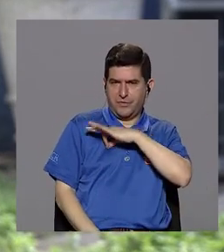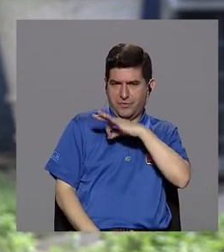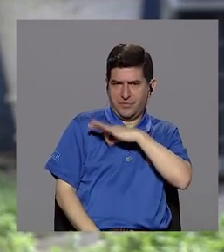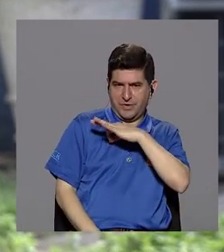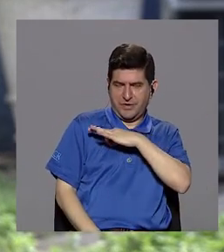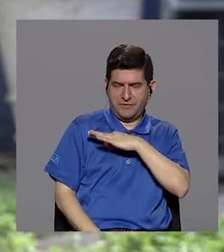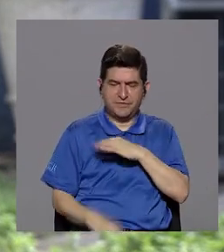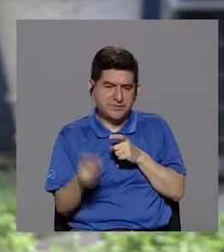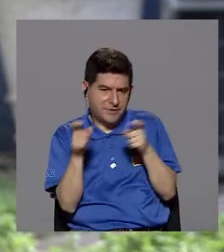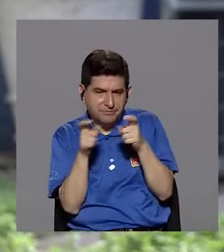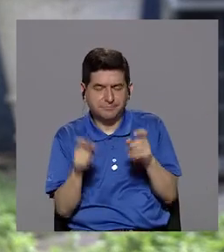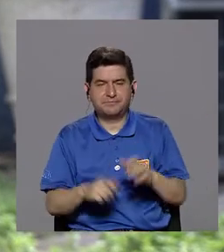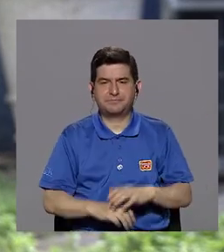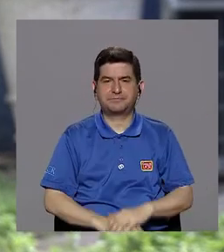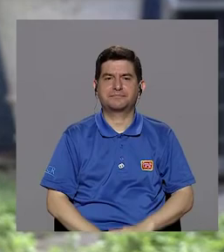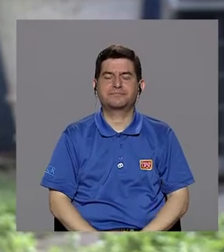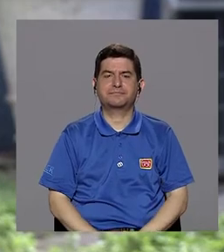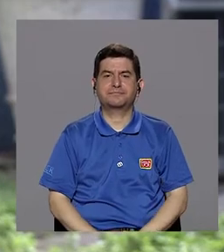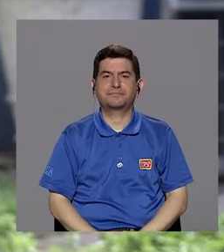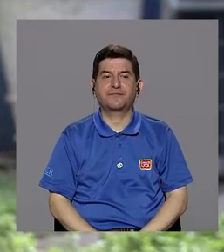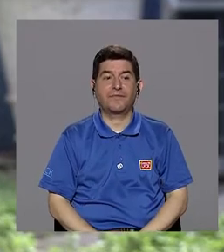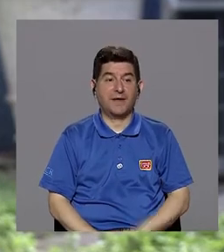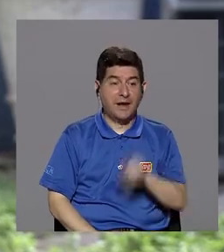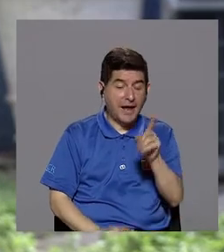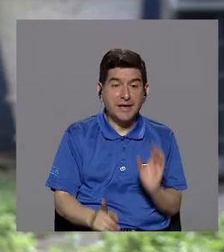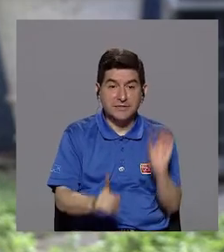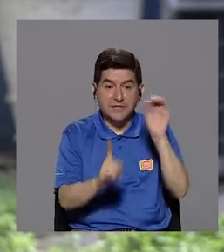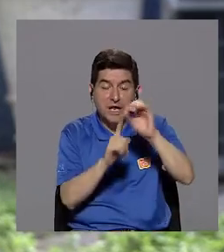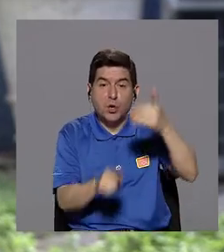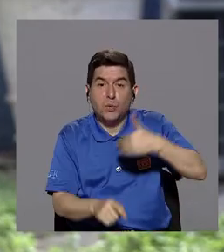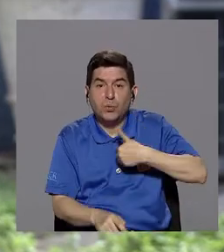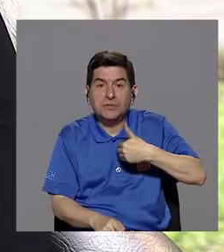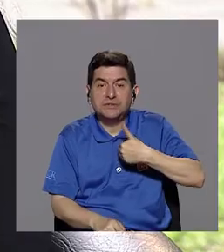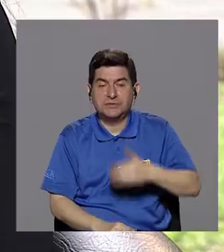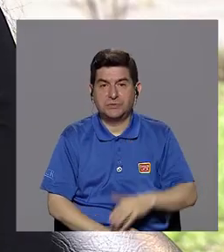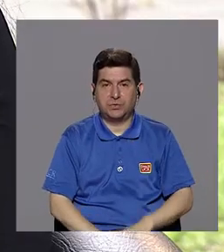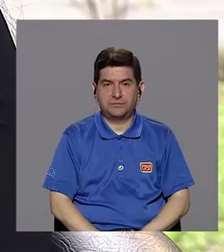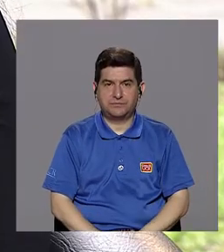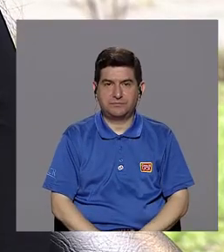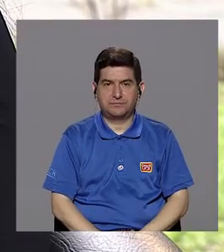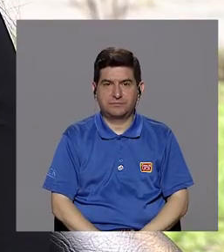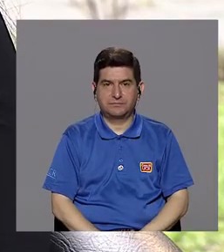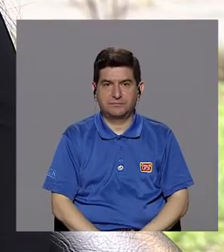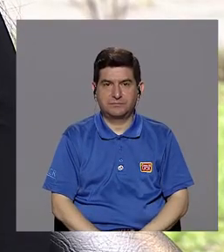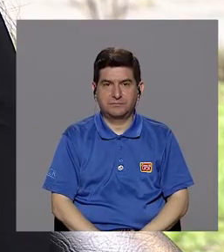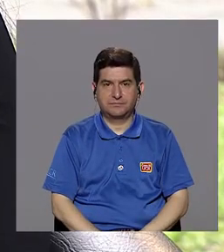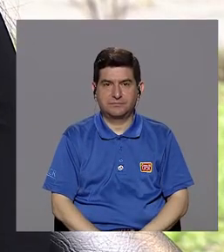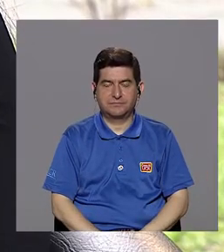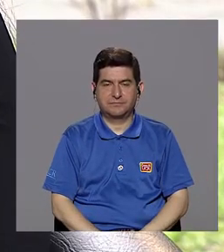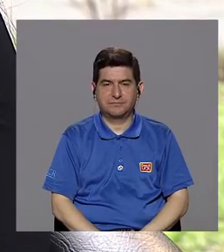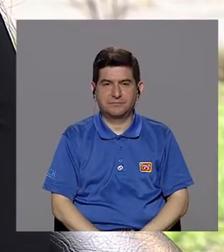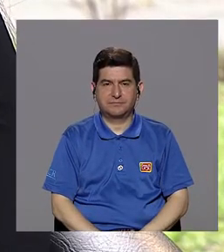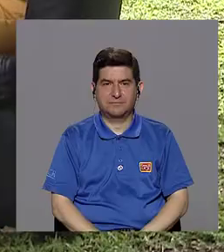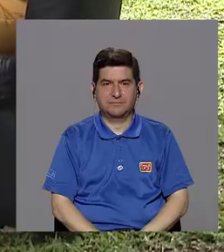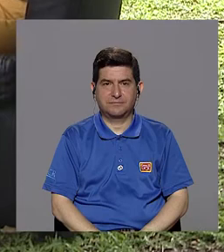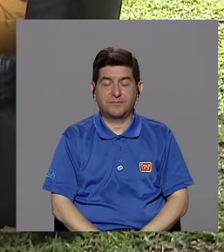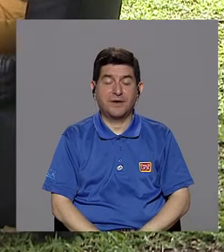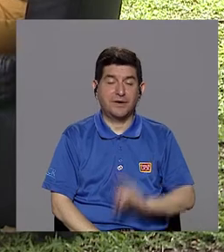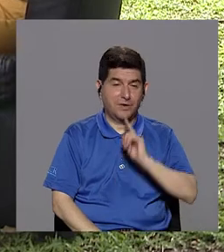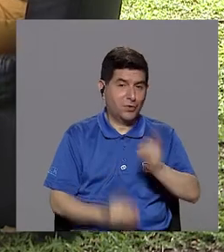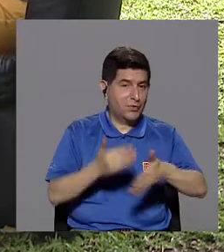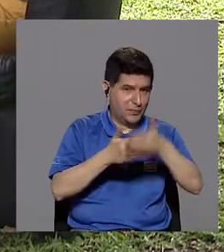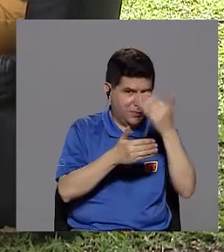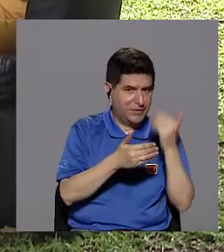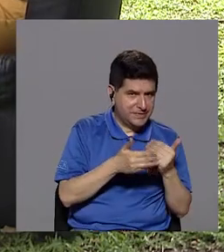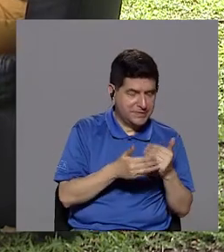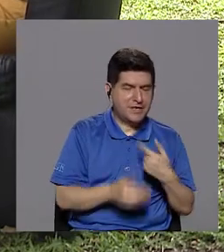mejor manejo. Uh-huh. Entonces, ese es todo el objetivo que teníamos, ¿verdad? Uh-huh. Con el proyecto. Y como le digo,